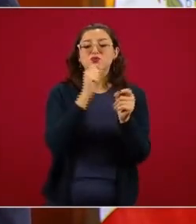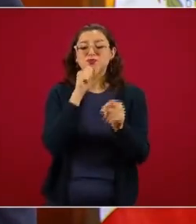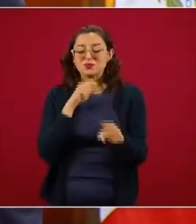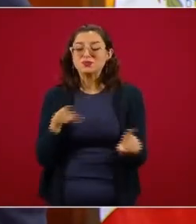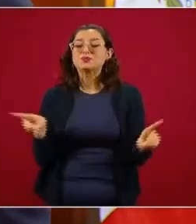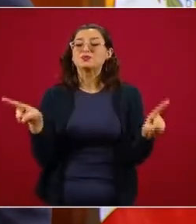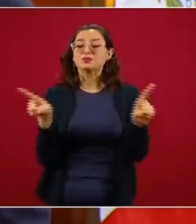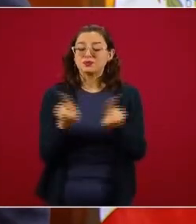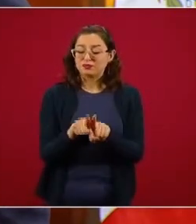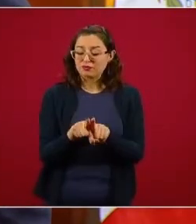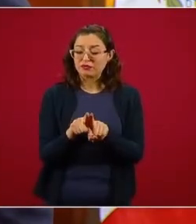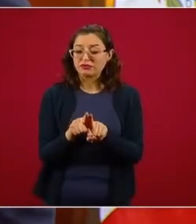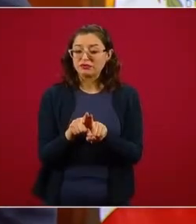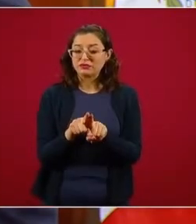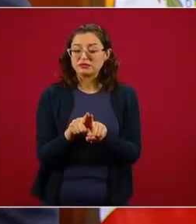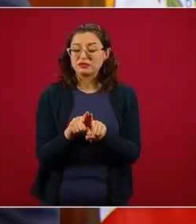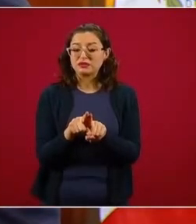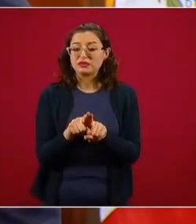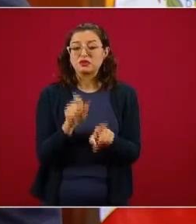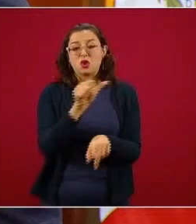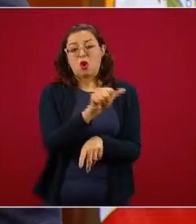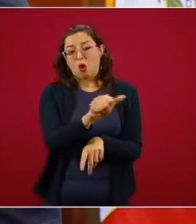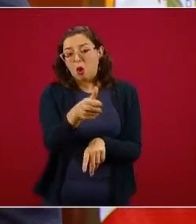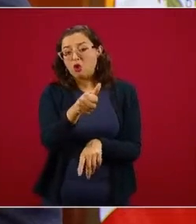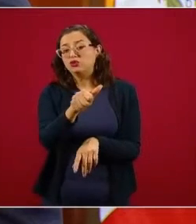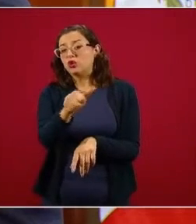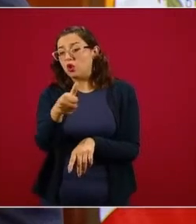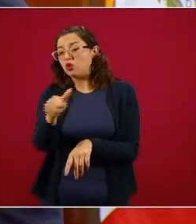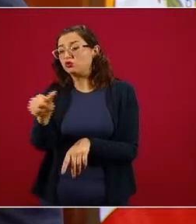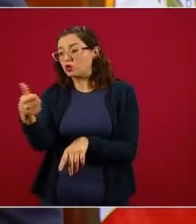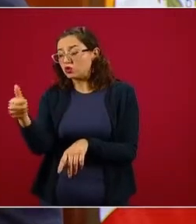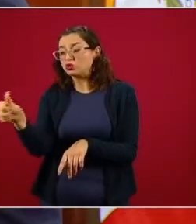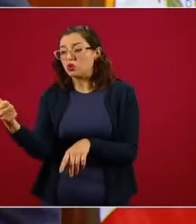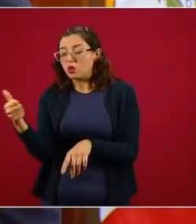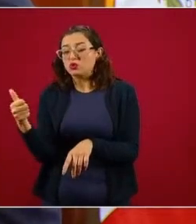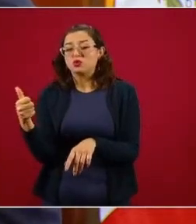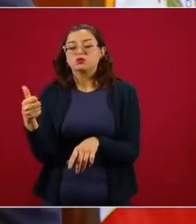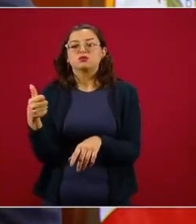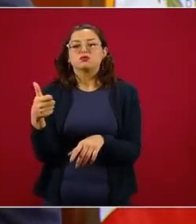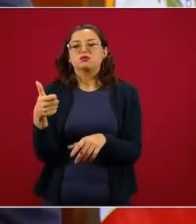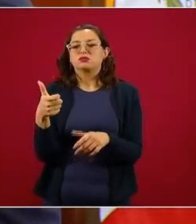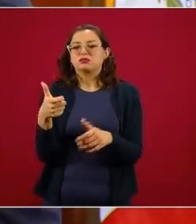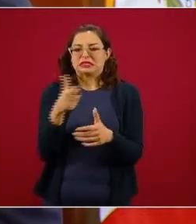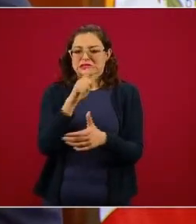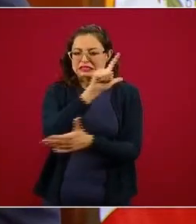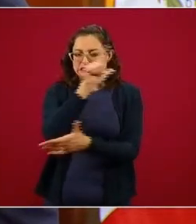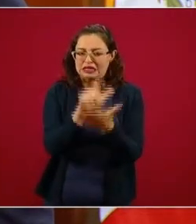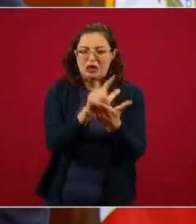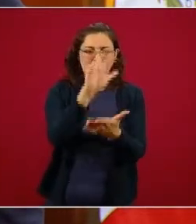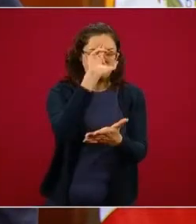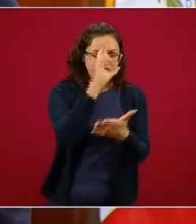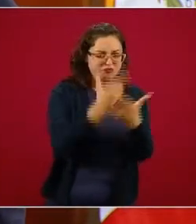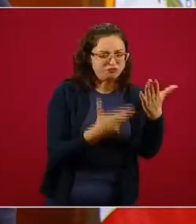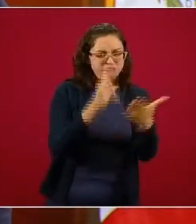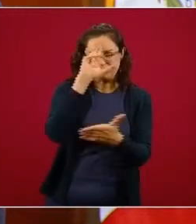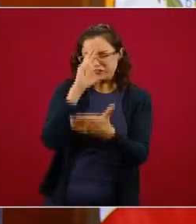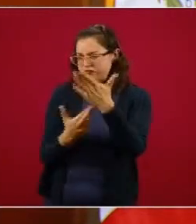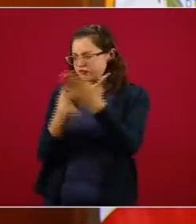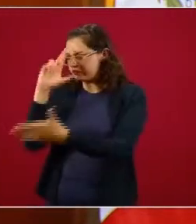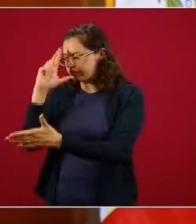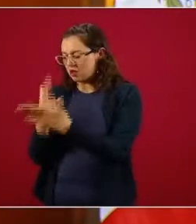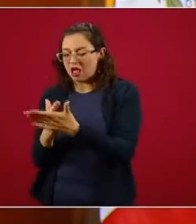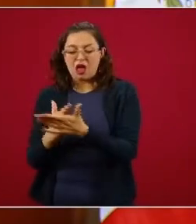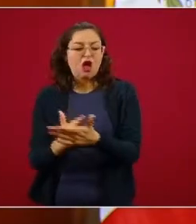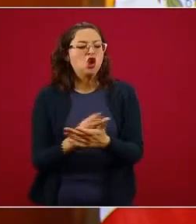reducido considerablemente el resto de los ilícitos en comparación con noviembre